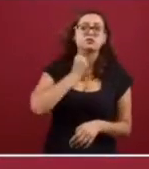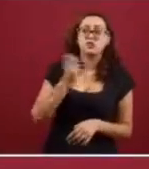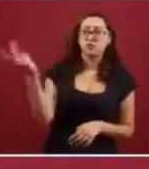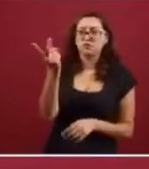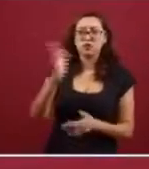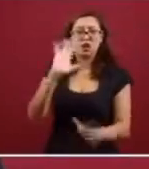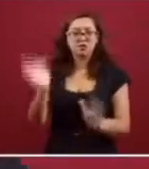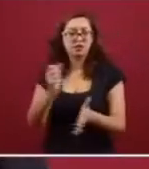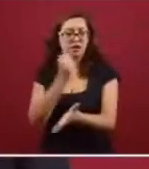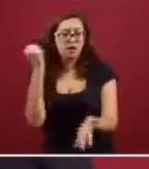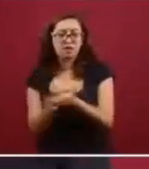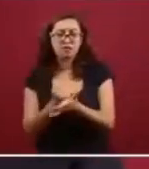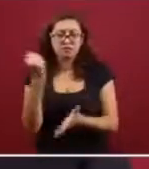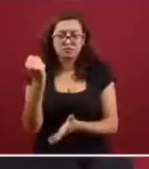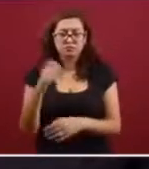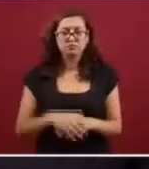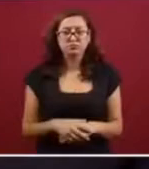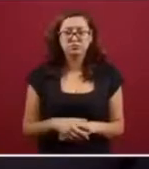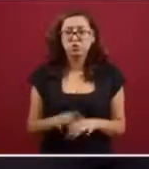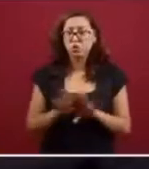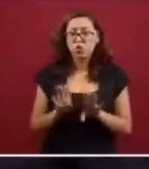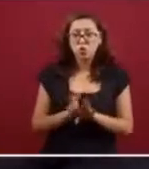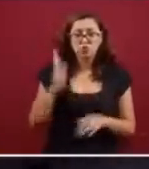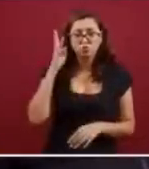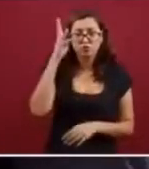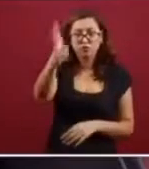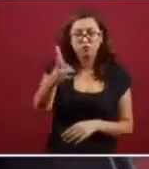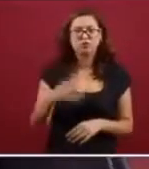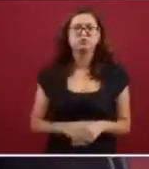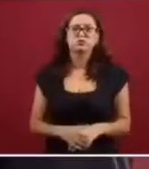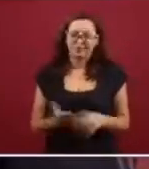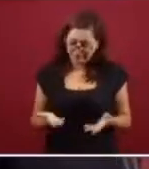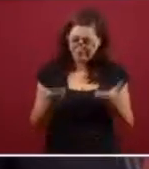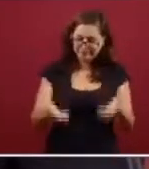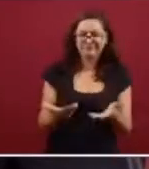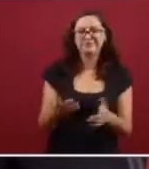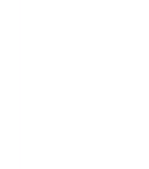¿Quieren saber hacia dónde vamos? Lean el programa de desarrollo.